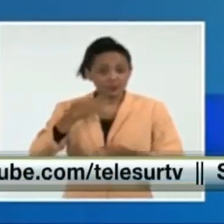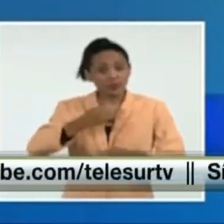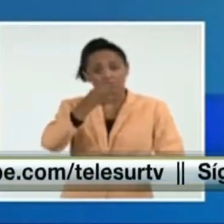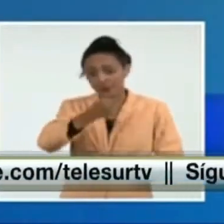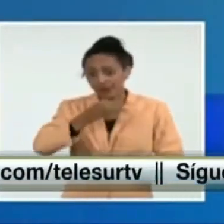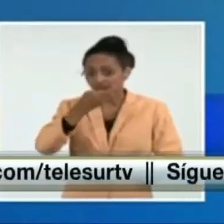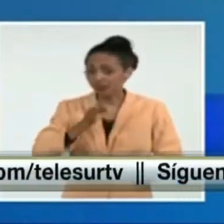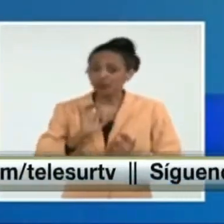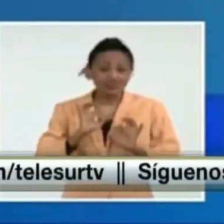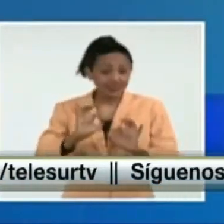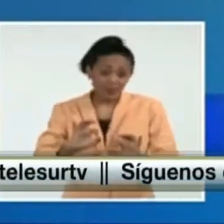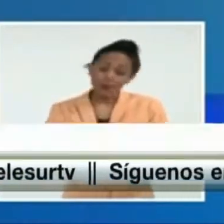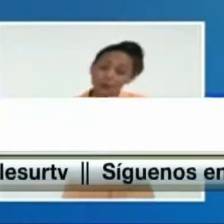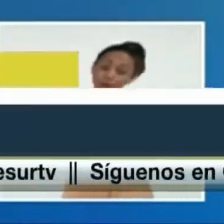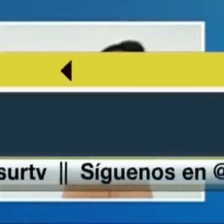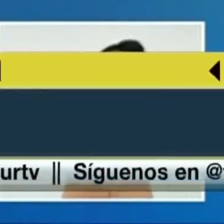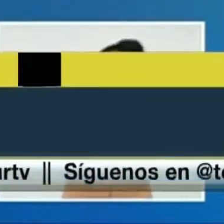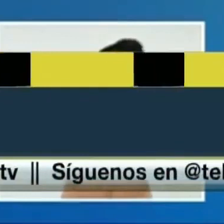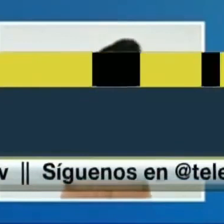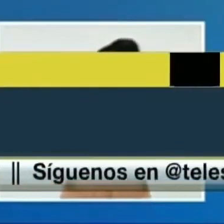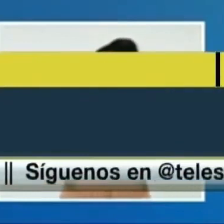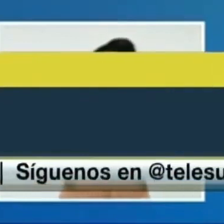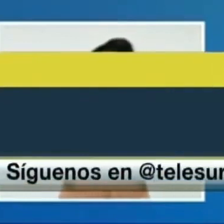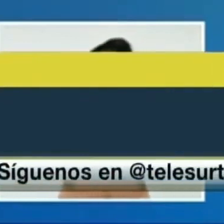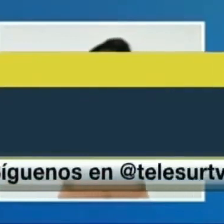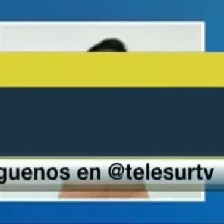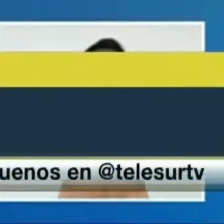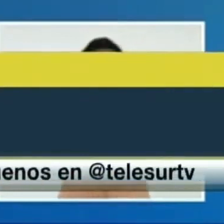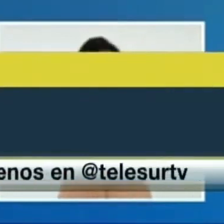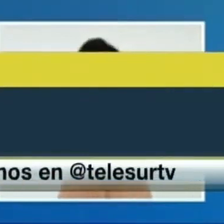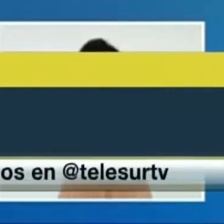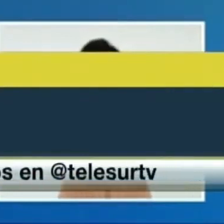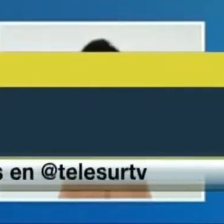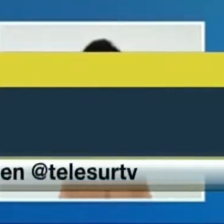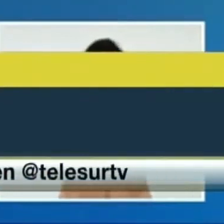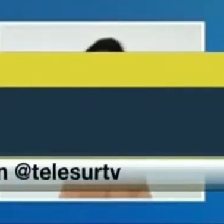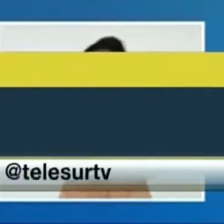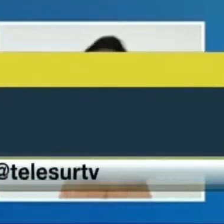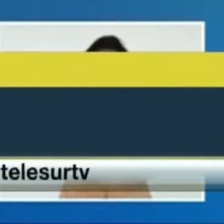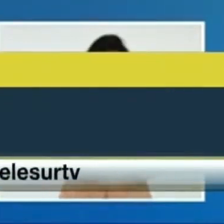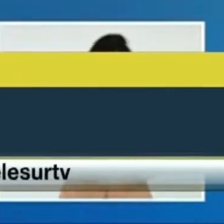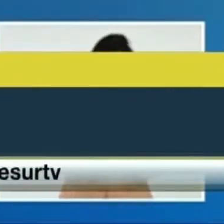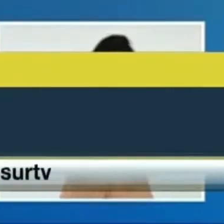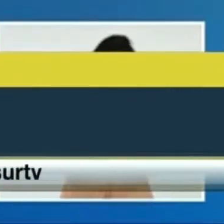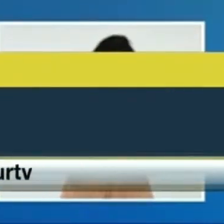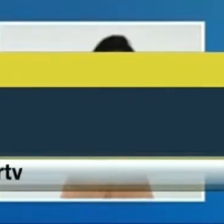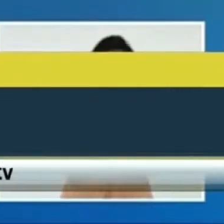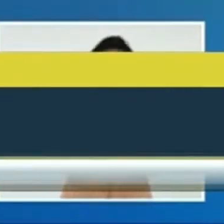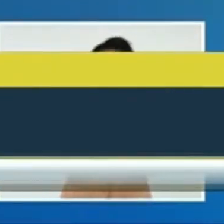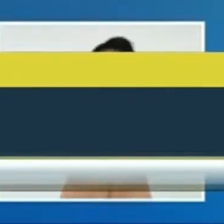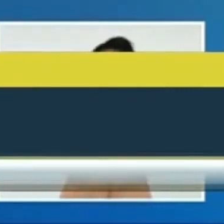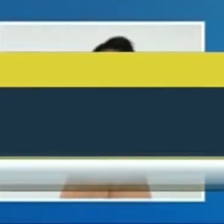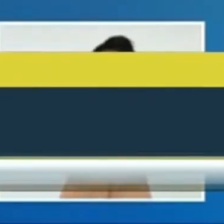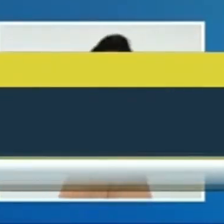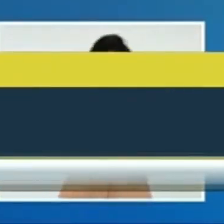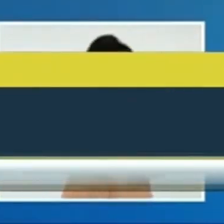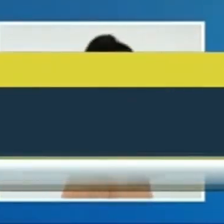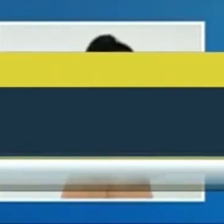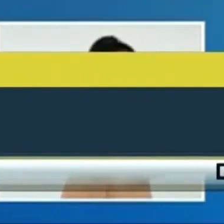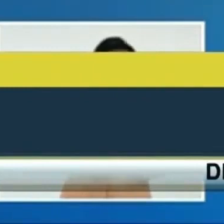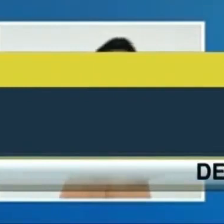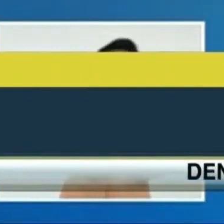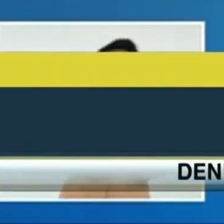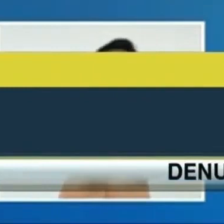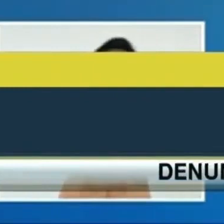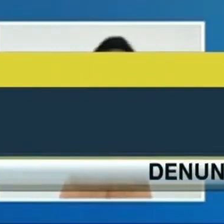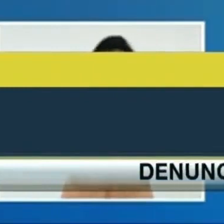la convocatoria rápida de este encuentro y bueno, por la dificultad técnica de